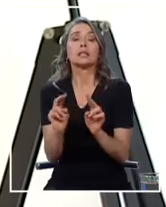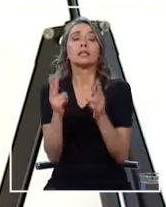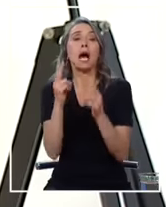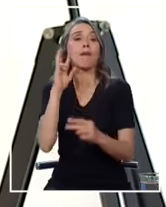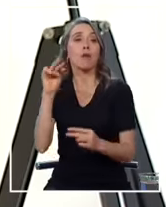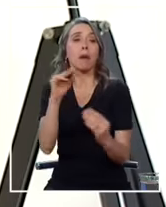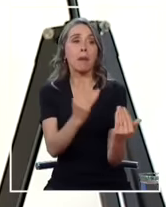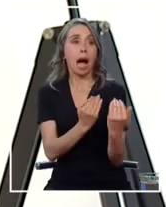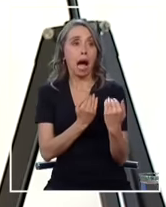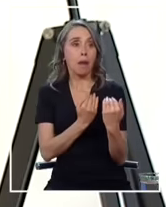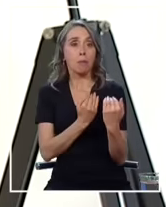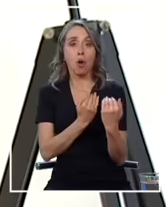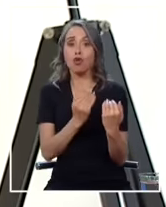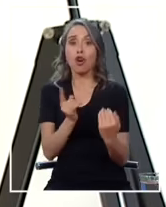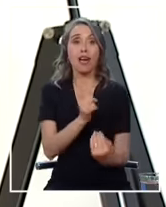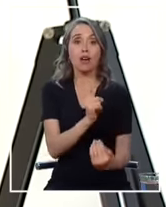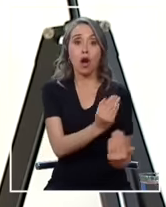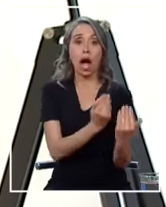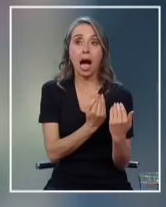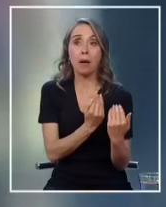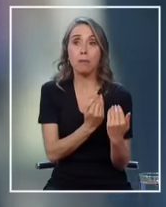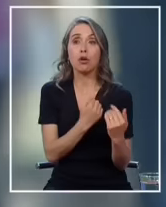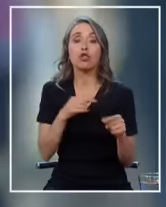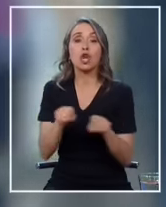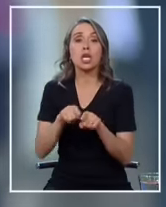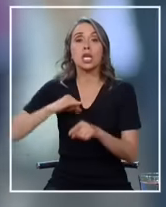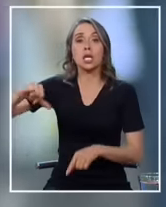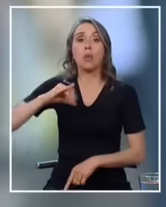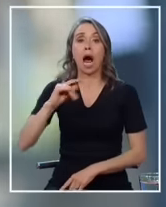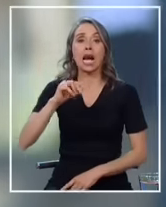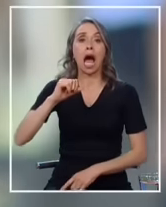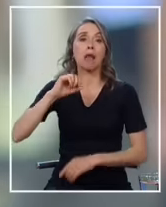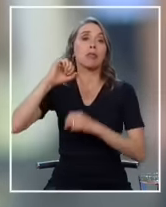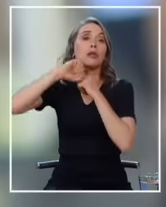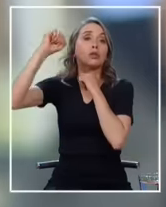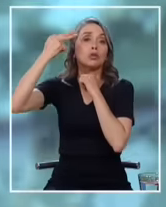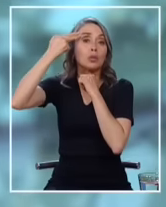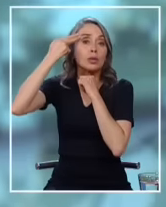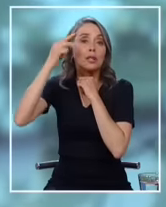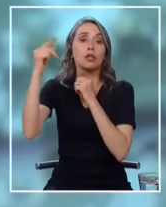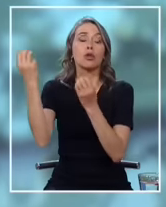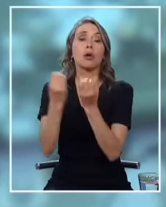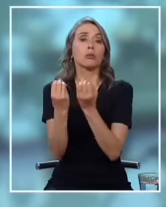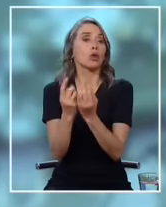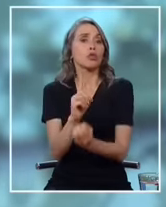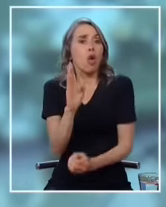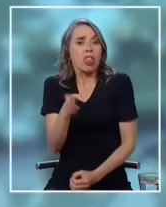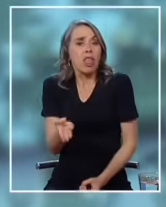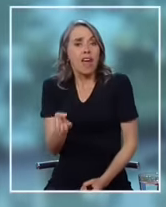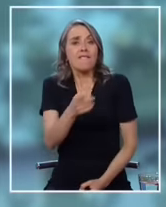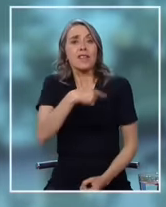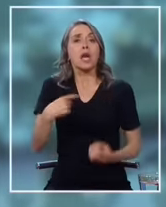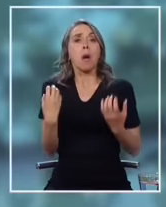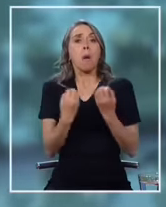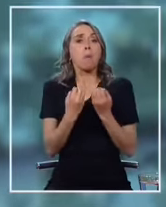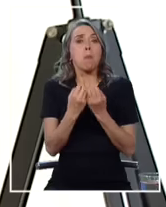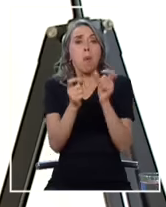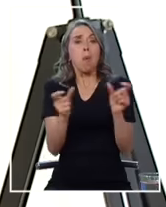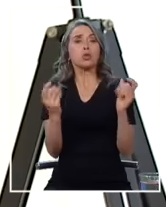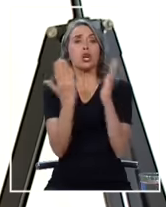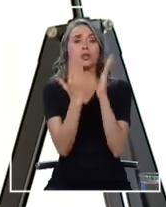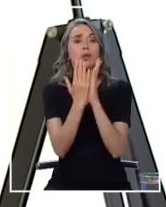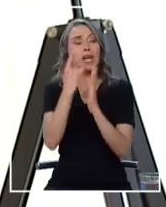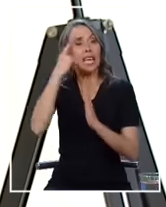sentido, yo creo que hubiese sido una cata más. No tiene que ser así. Y muchas yo creo que igual nos ilusionamos en